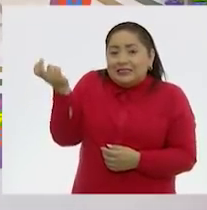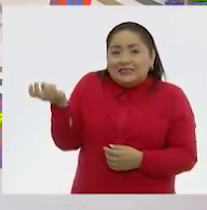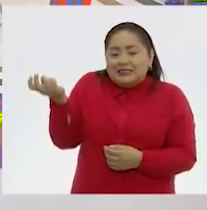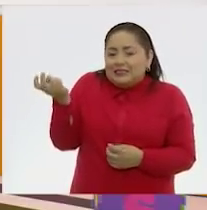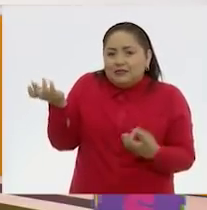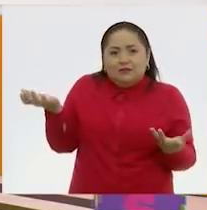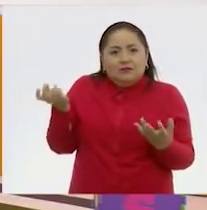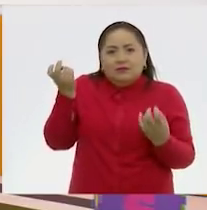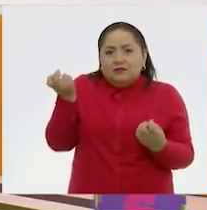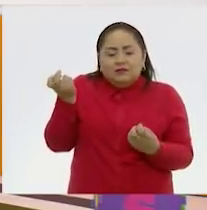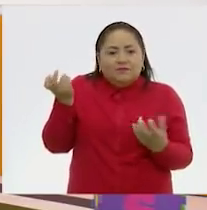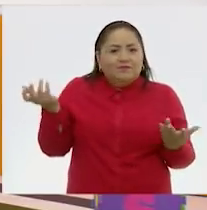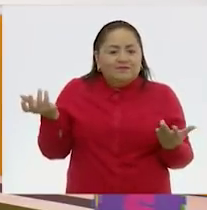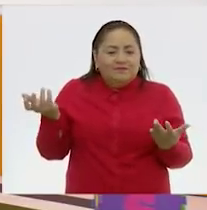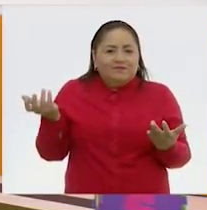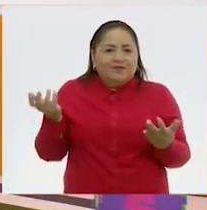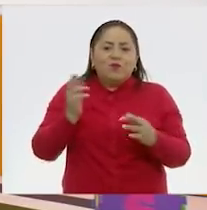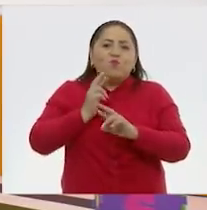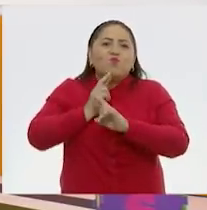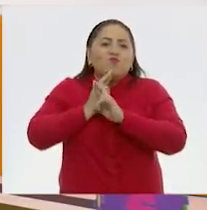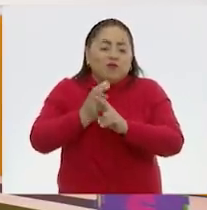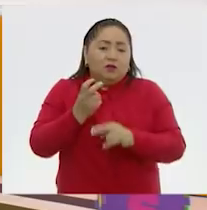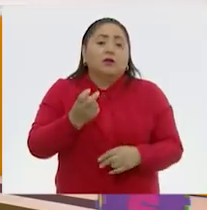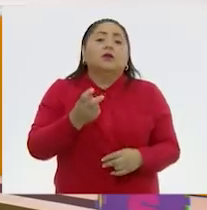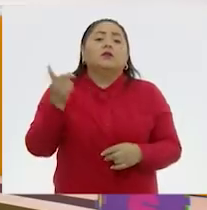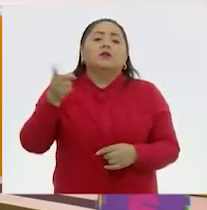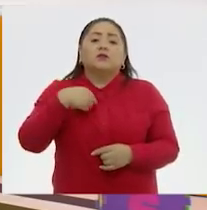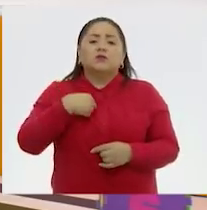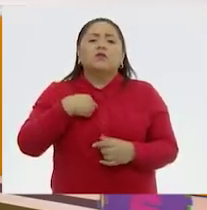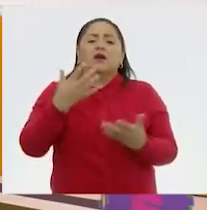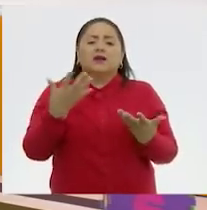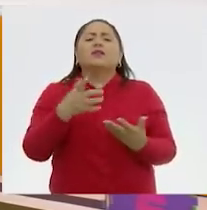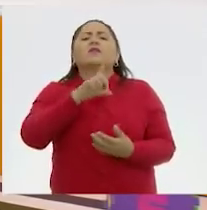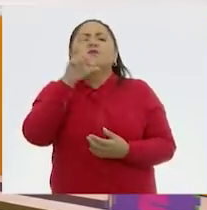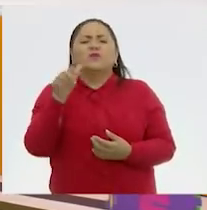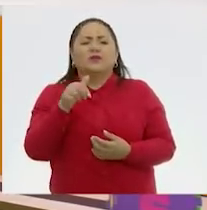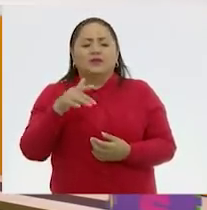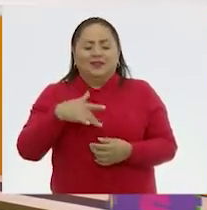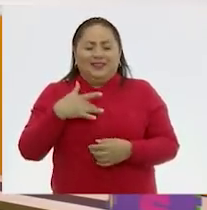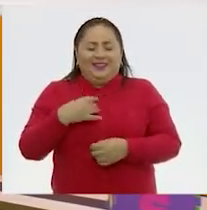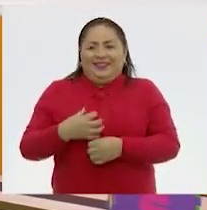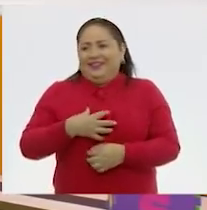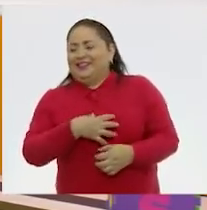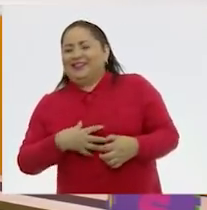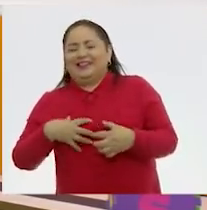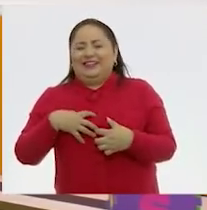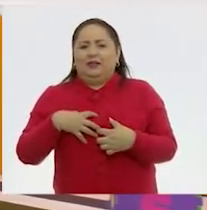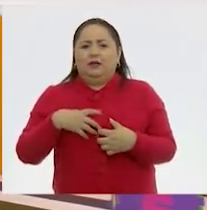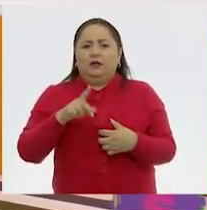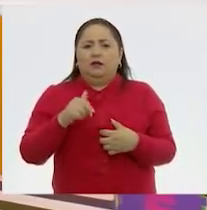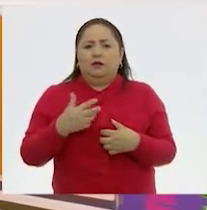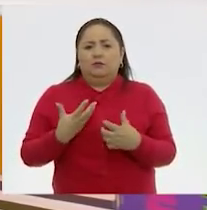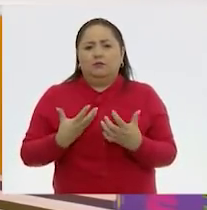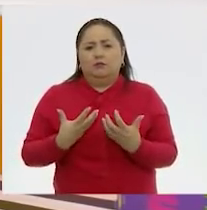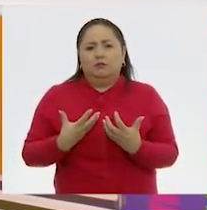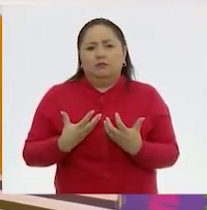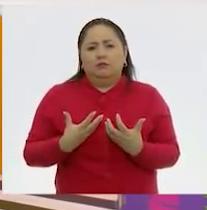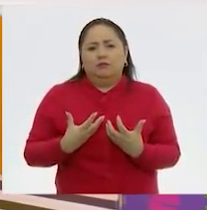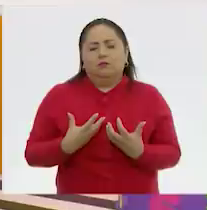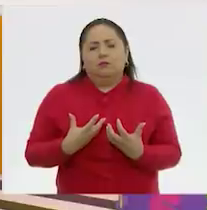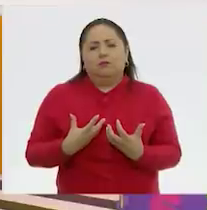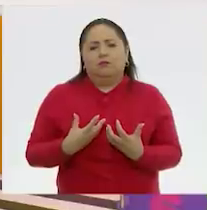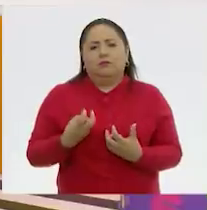Ahí está. Esa es una probable respuesta, ¿verdad? Y eso es algo que yo hice después de sentir esa emoción, la alegría, la euforia.